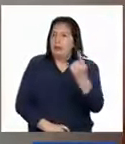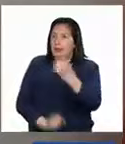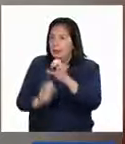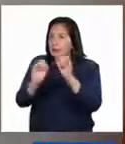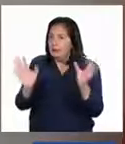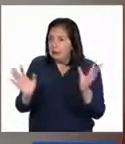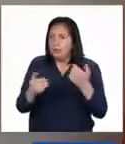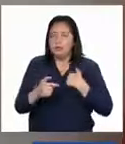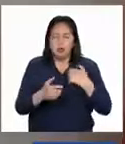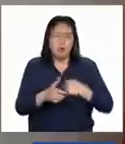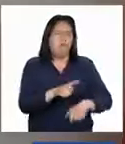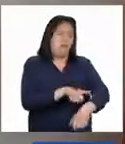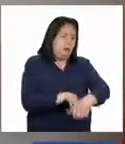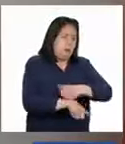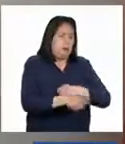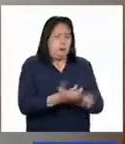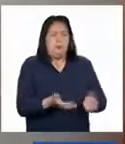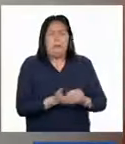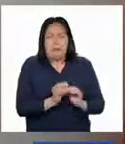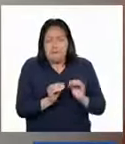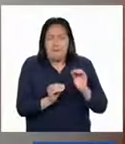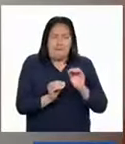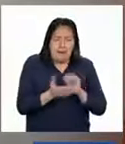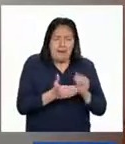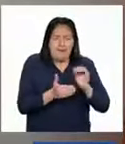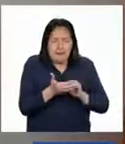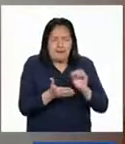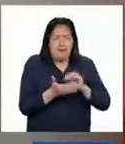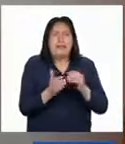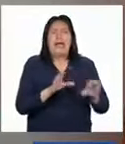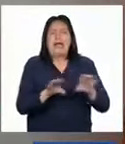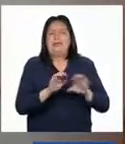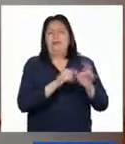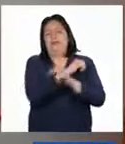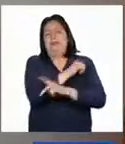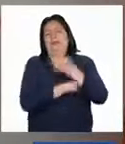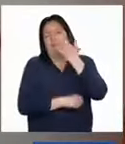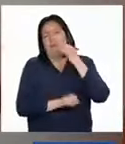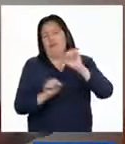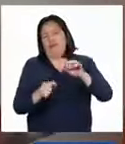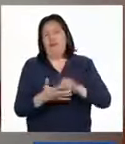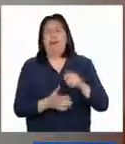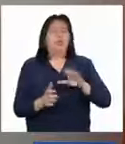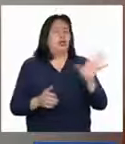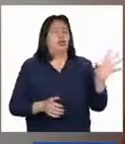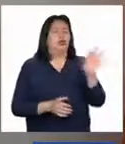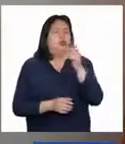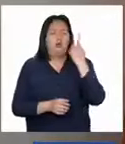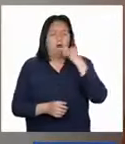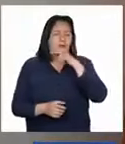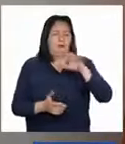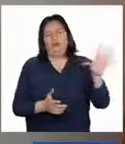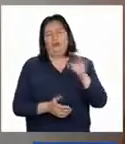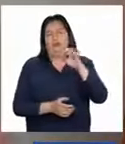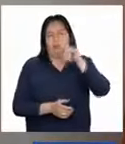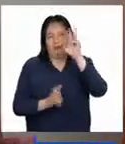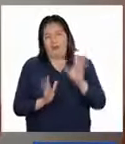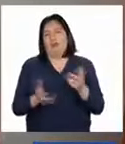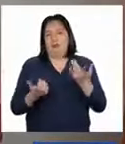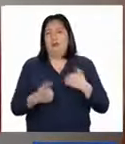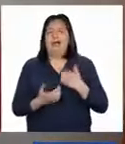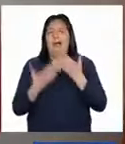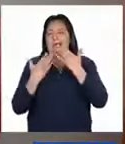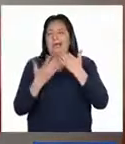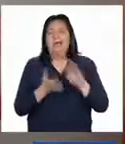día me esfuerzo por poner un granito de arena para construir un país mejor para todas y todos. Gracias